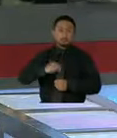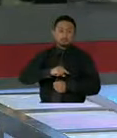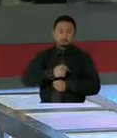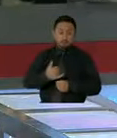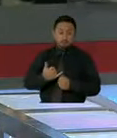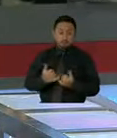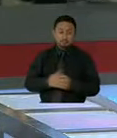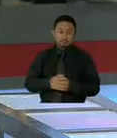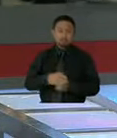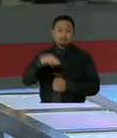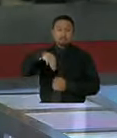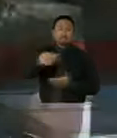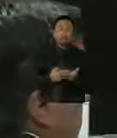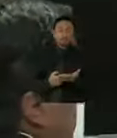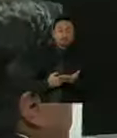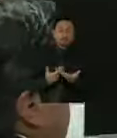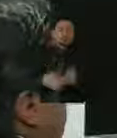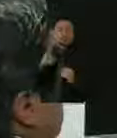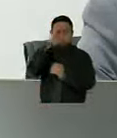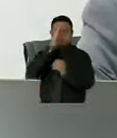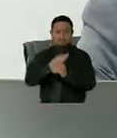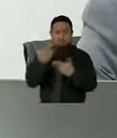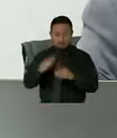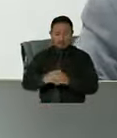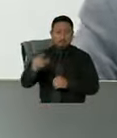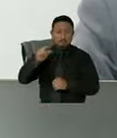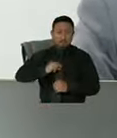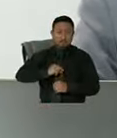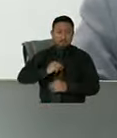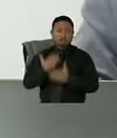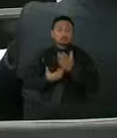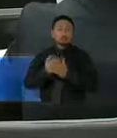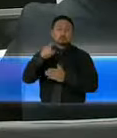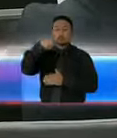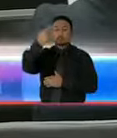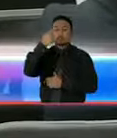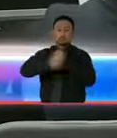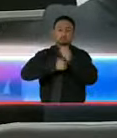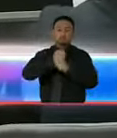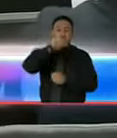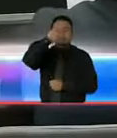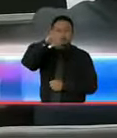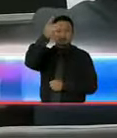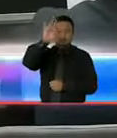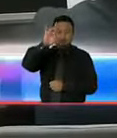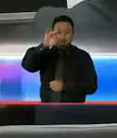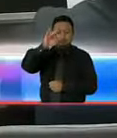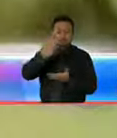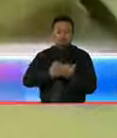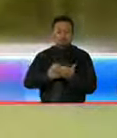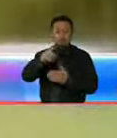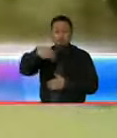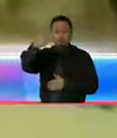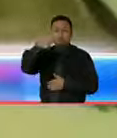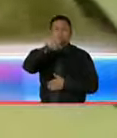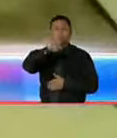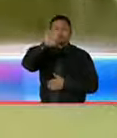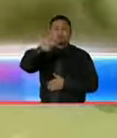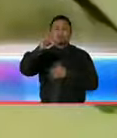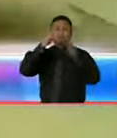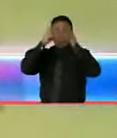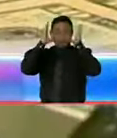previsto reunirse este martes con el objetivo de fijar el salario básico unificado para este 2018, prorrogó la cita para el próximo 27